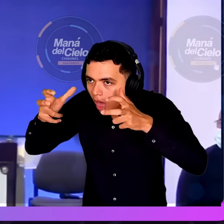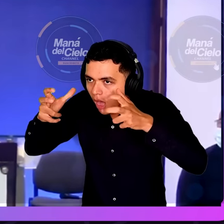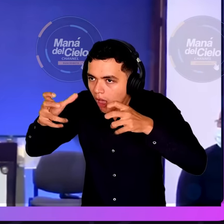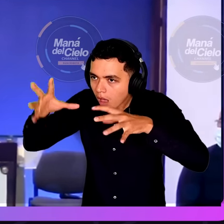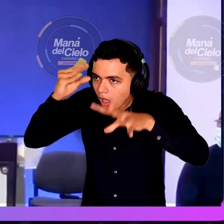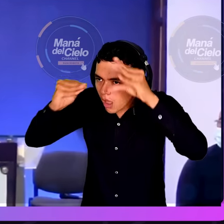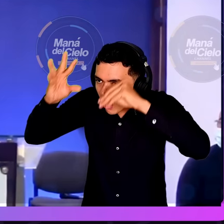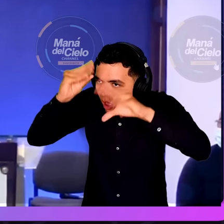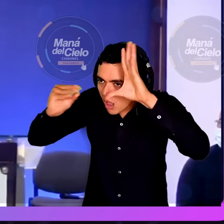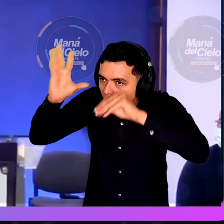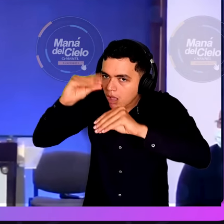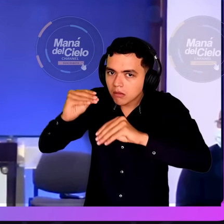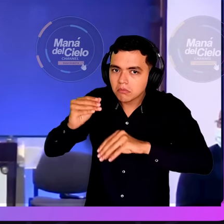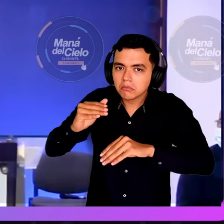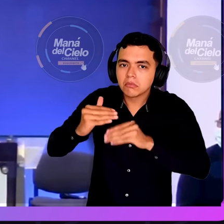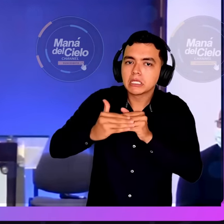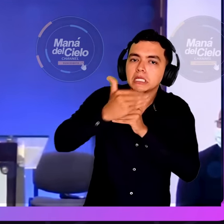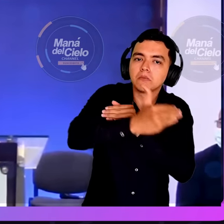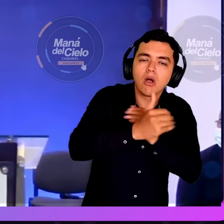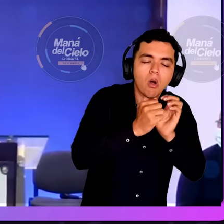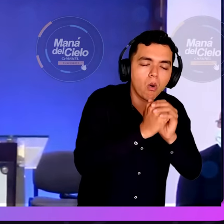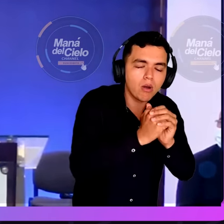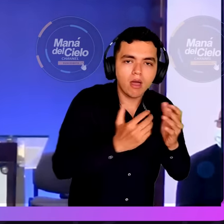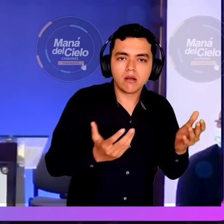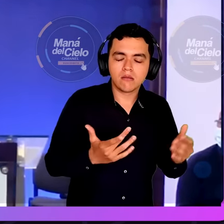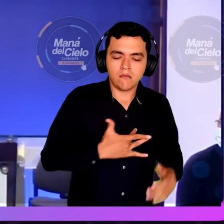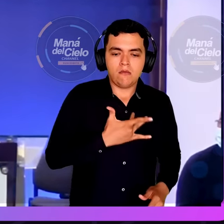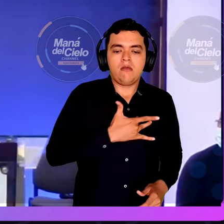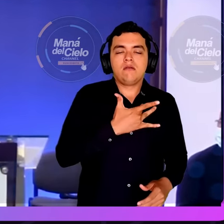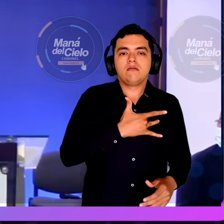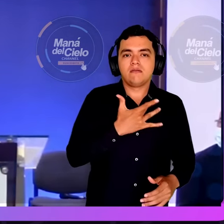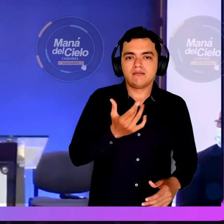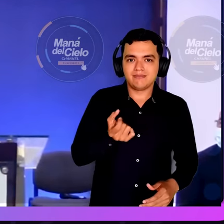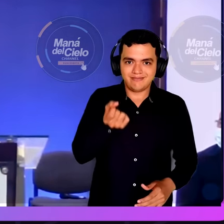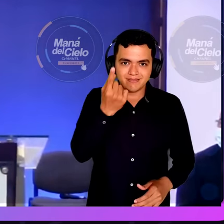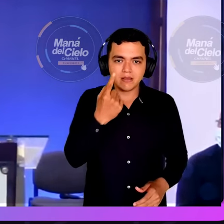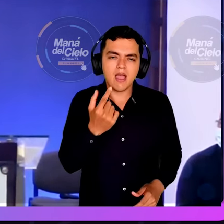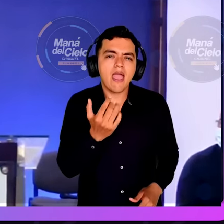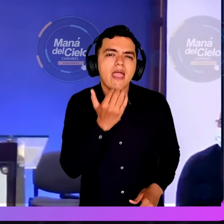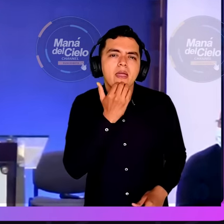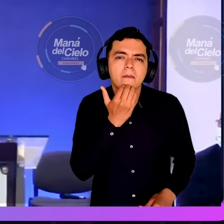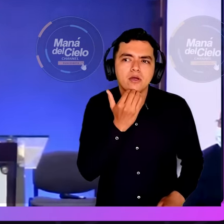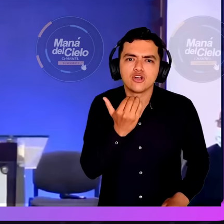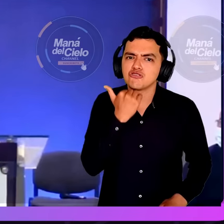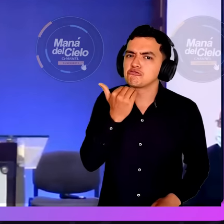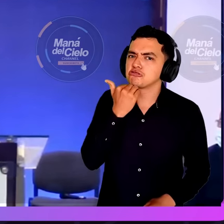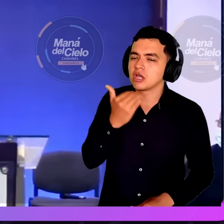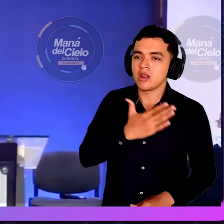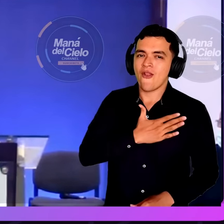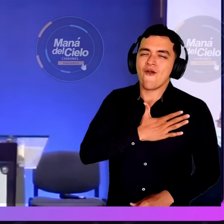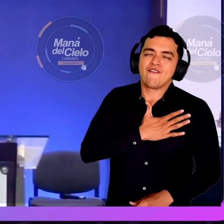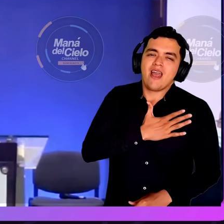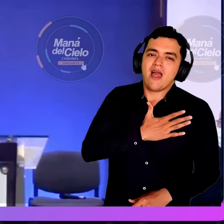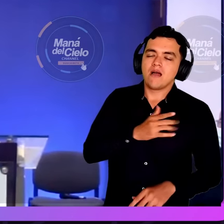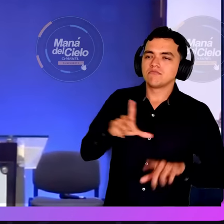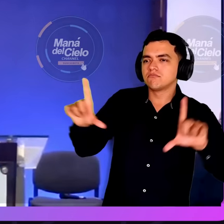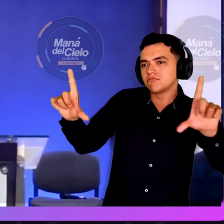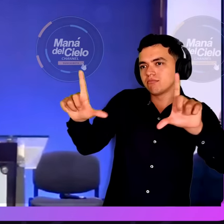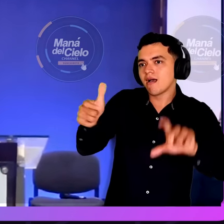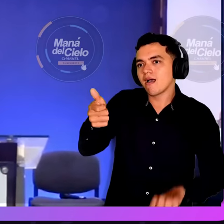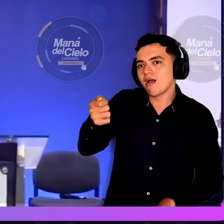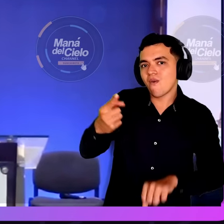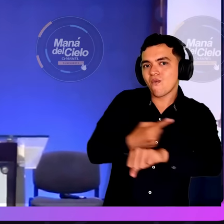hermanos, 4 horas. Yo no sé, una mente cuando se llena de tanta cosa, ¿cómo orará